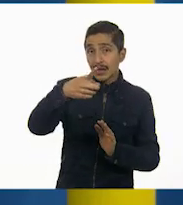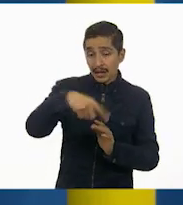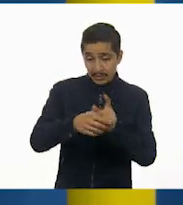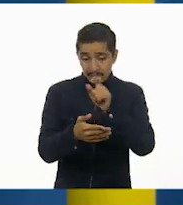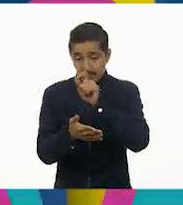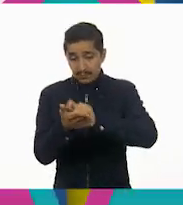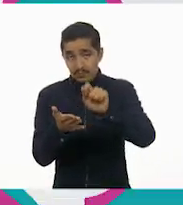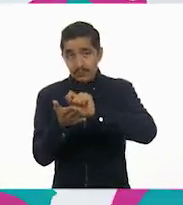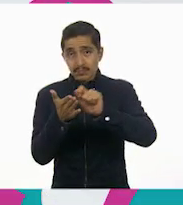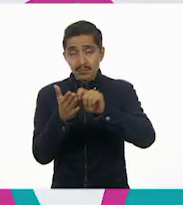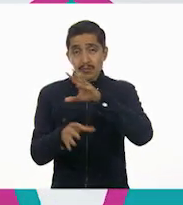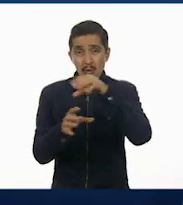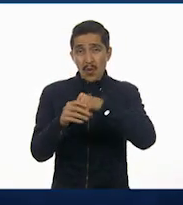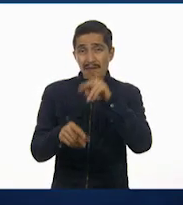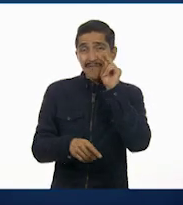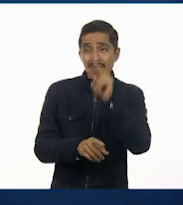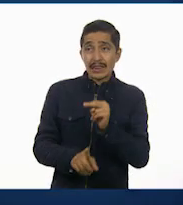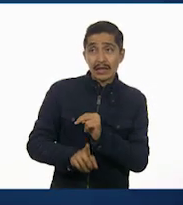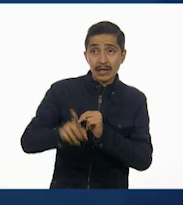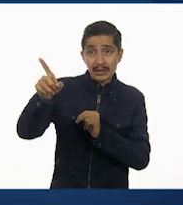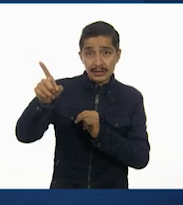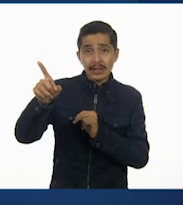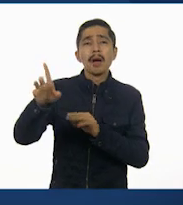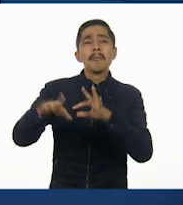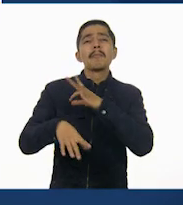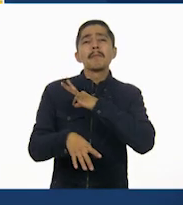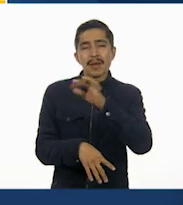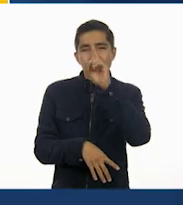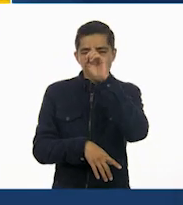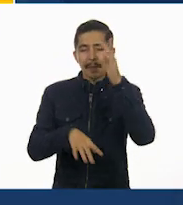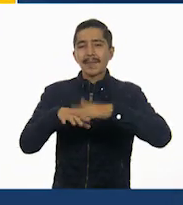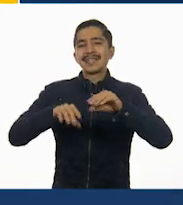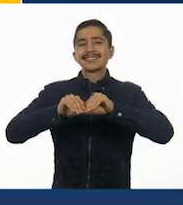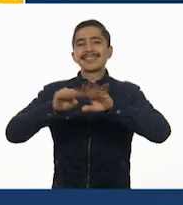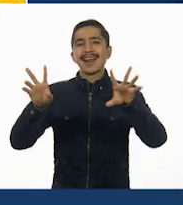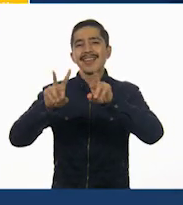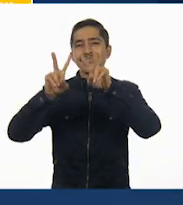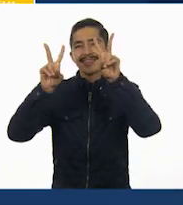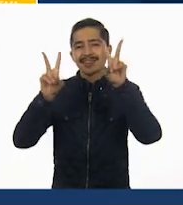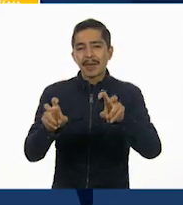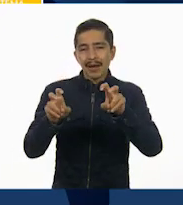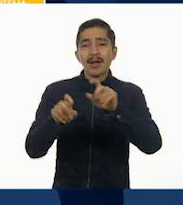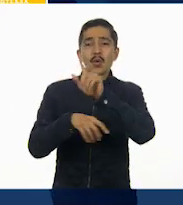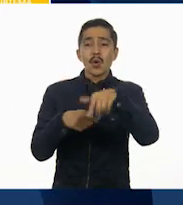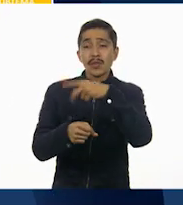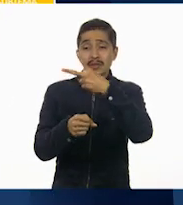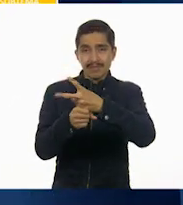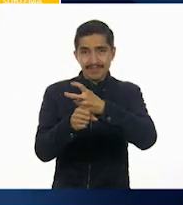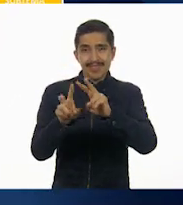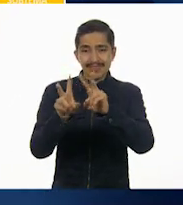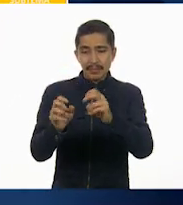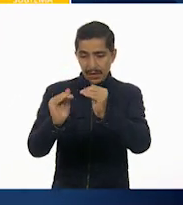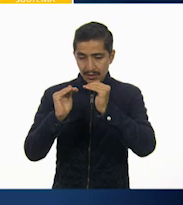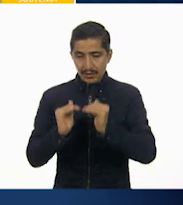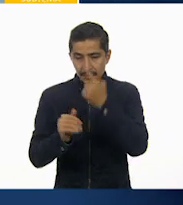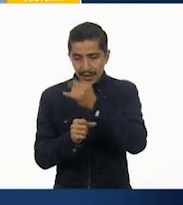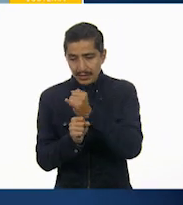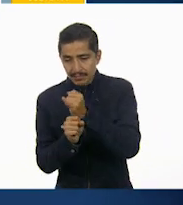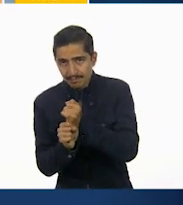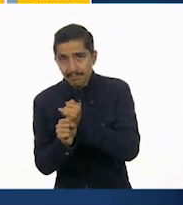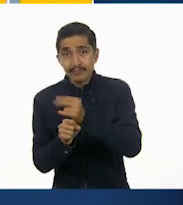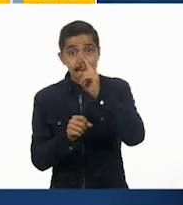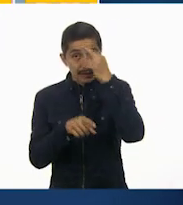se presenta en su pantalla y esto les permitirá tener claridad sobre el tema y los subtemas a investigar. Y recuerden que hay que